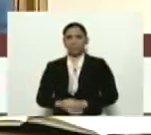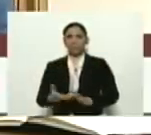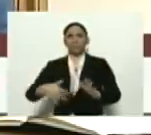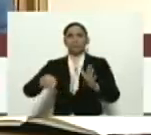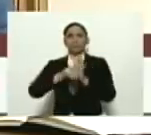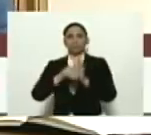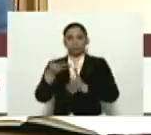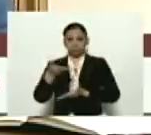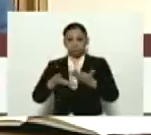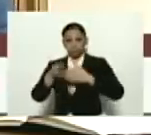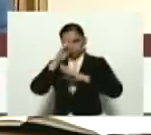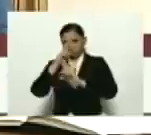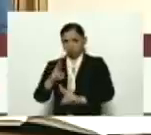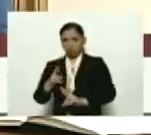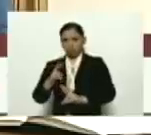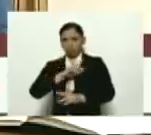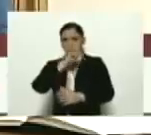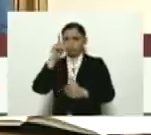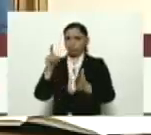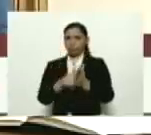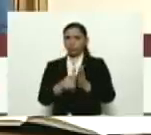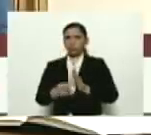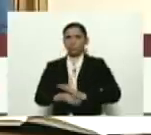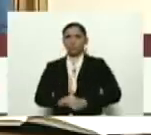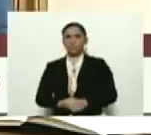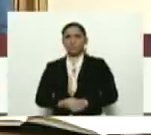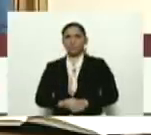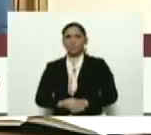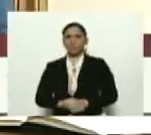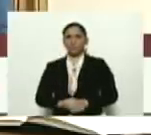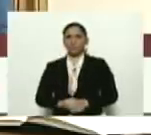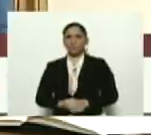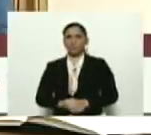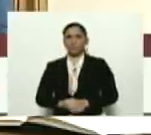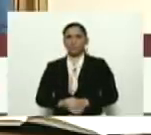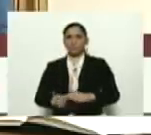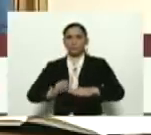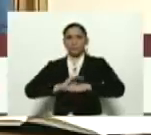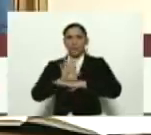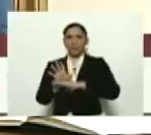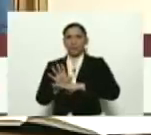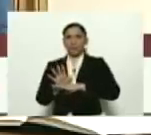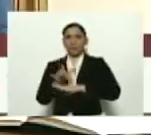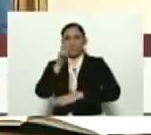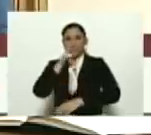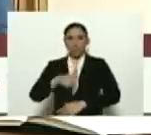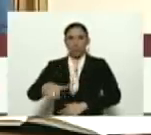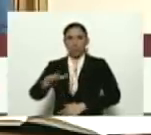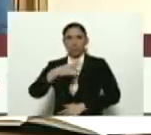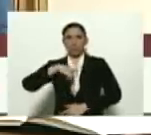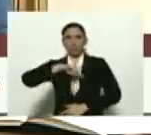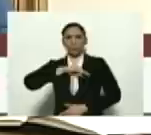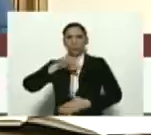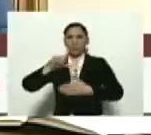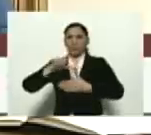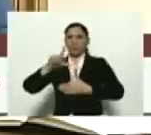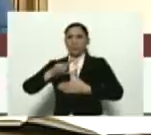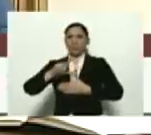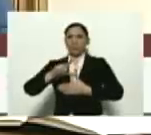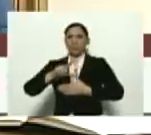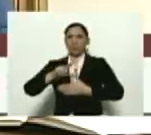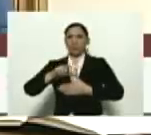Ratificamos la solidaridad absoluta de la Alianza Bolivariana para los Pueblos de Nuestra América, ALBA